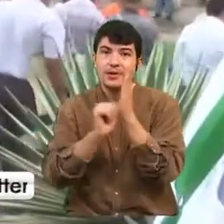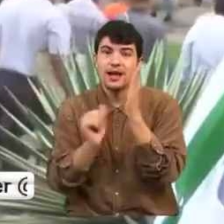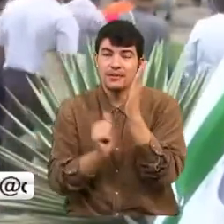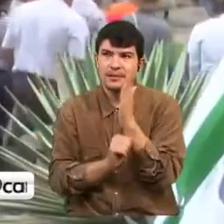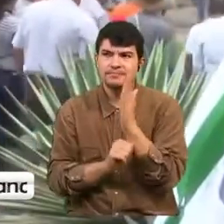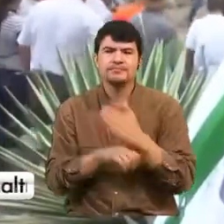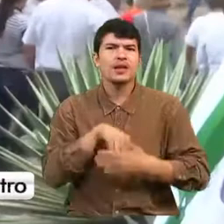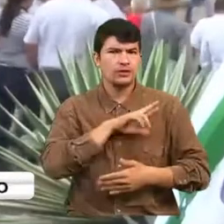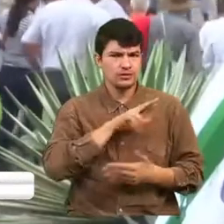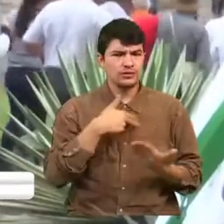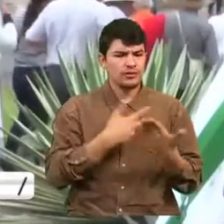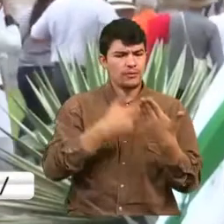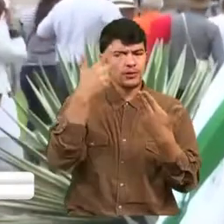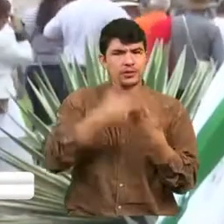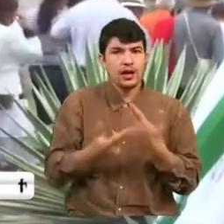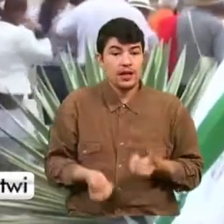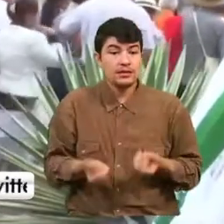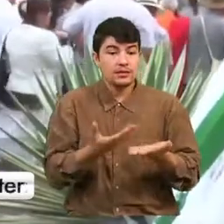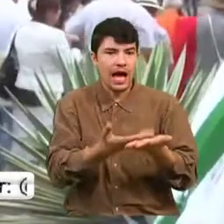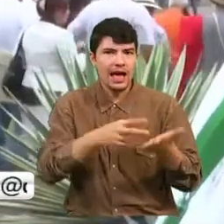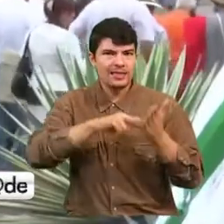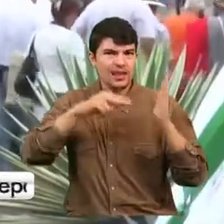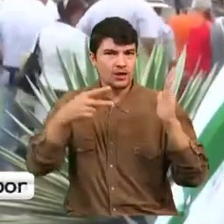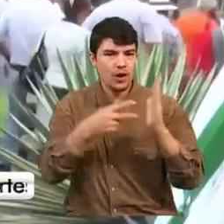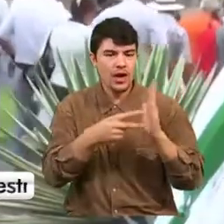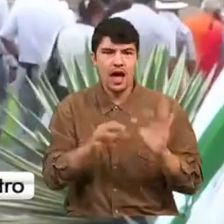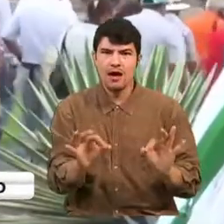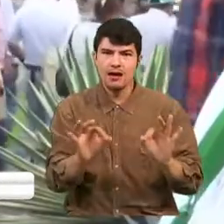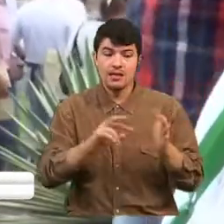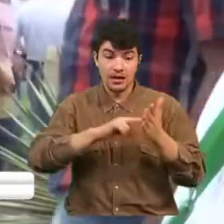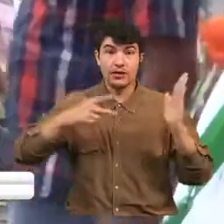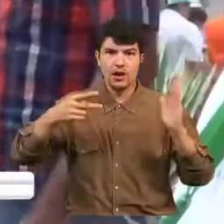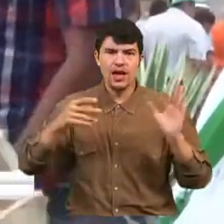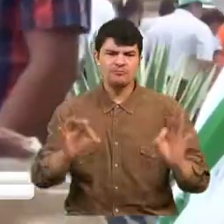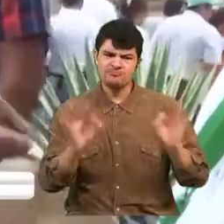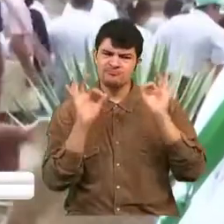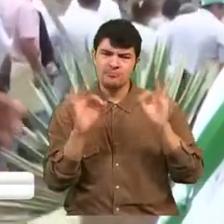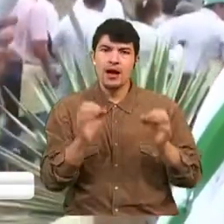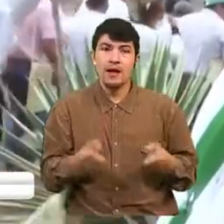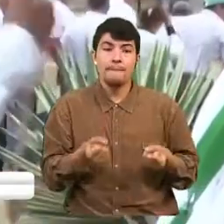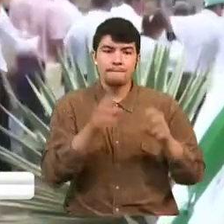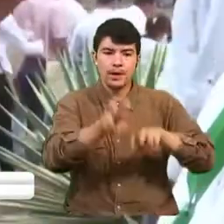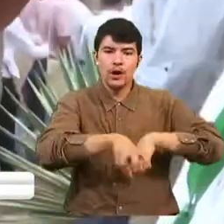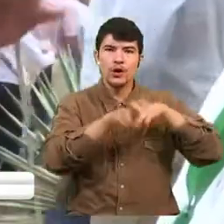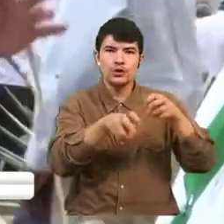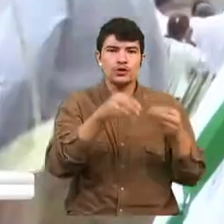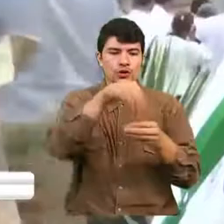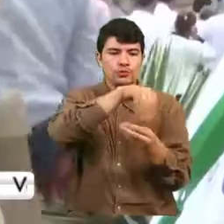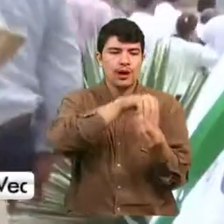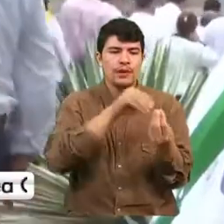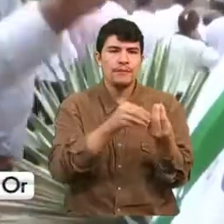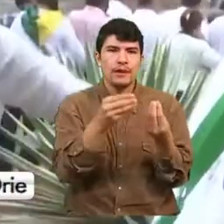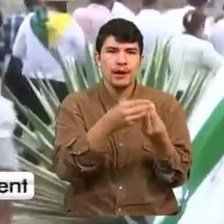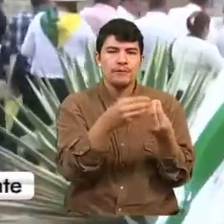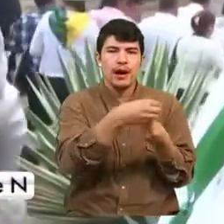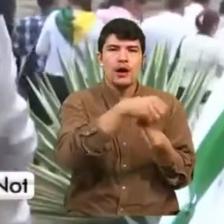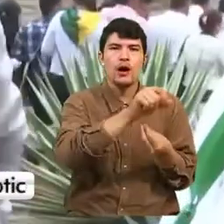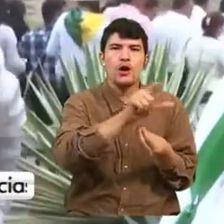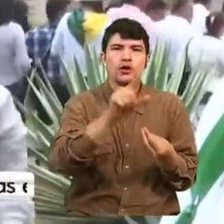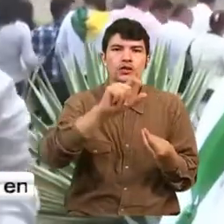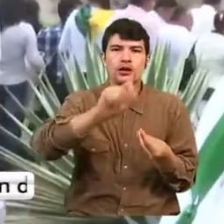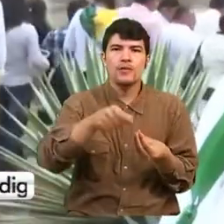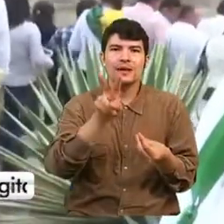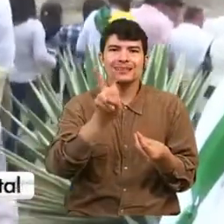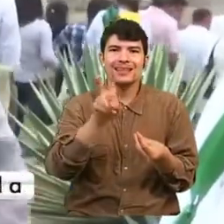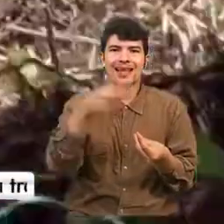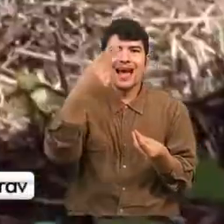proyecto donde vamos a implantar tecnología, tecnología de punta para nuestros productores de mora en el establecimiento de 11.7 hectáreas